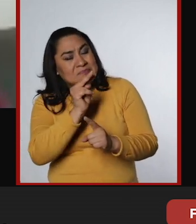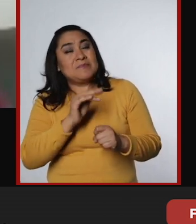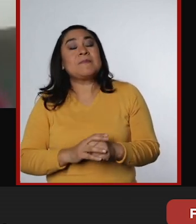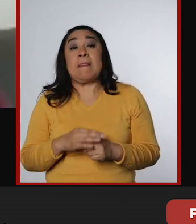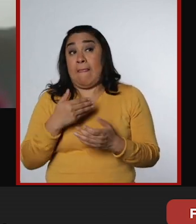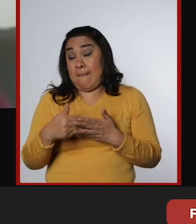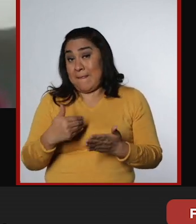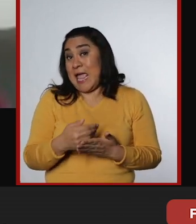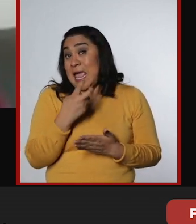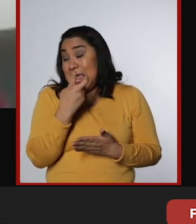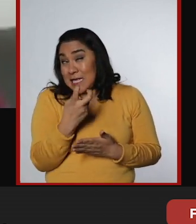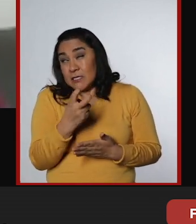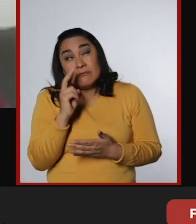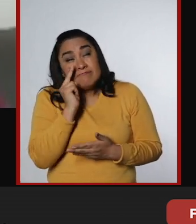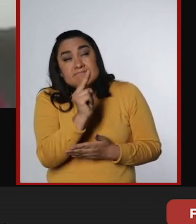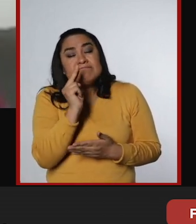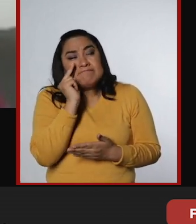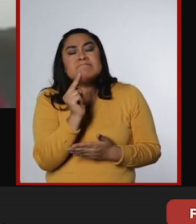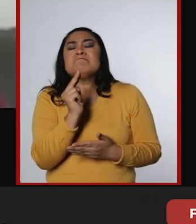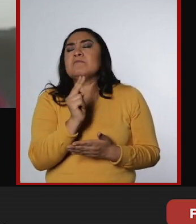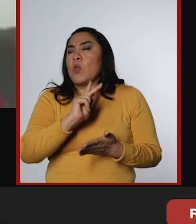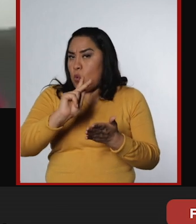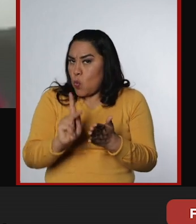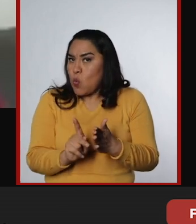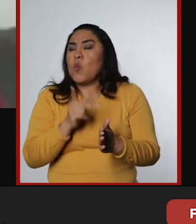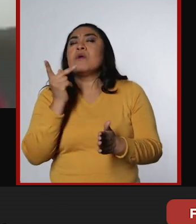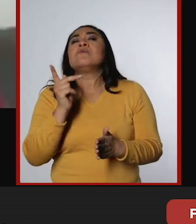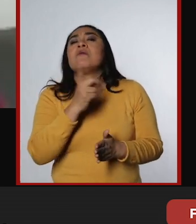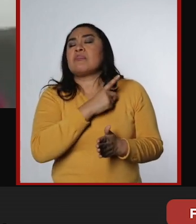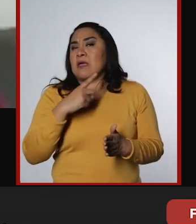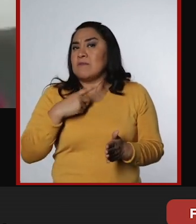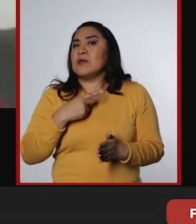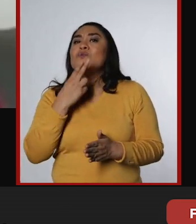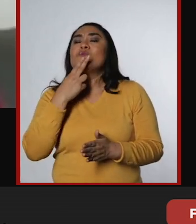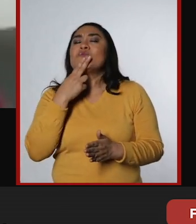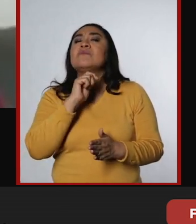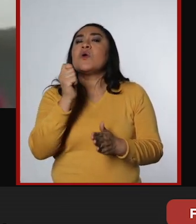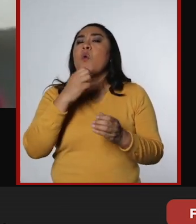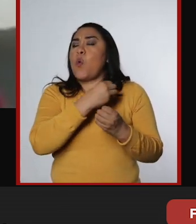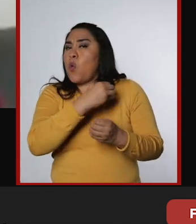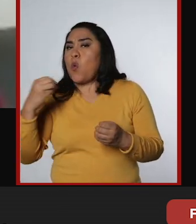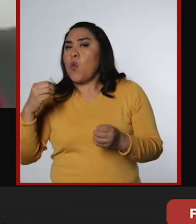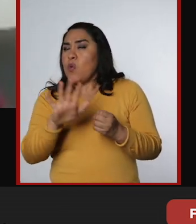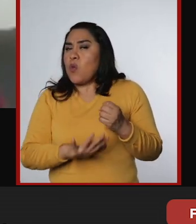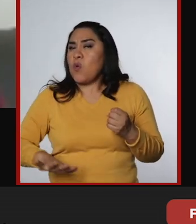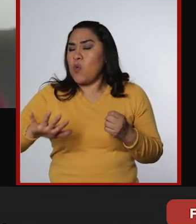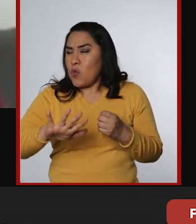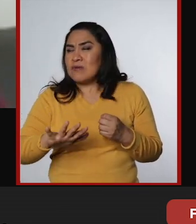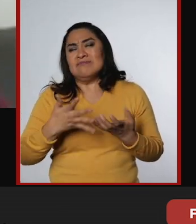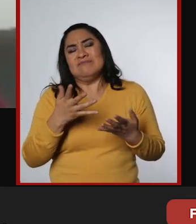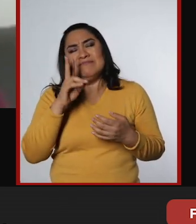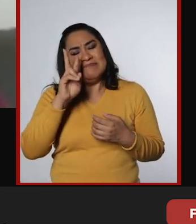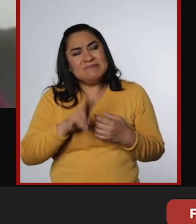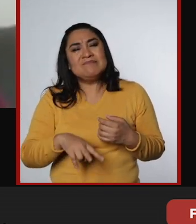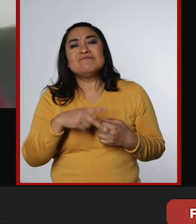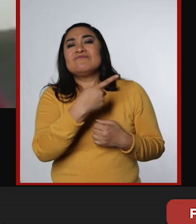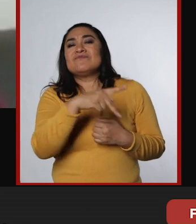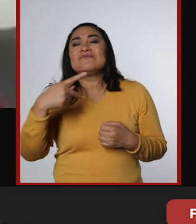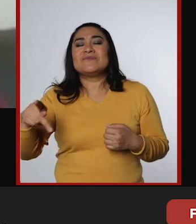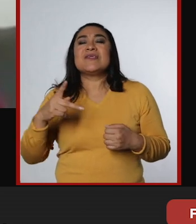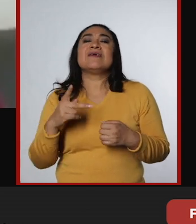esa ruta, pues también reivindicar la armonización local, El reconocimiento constitucional tiene mucho que ver con